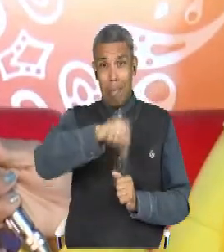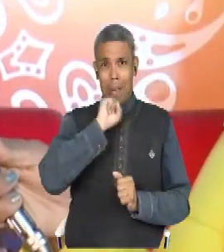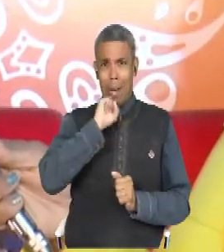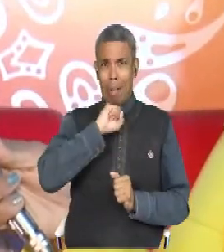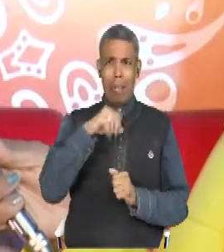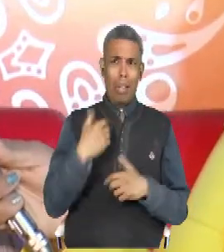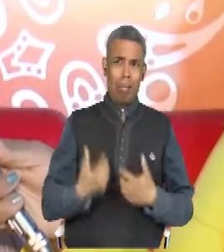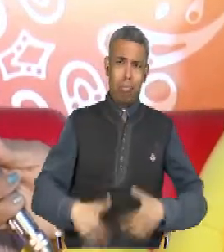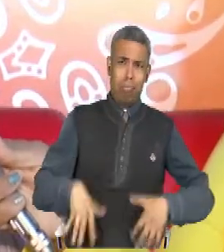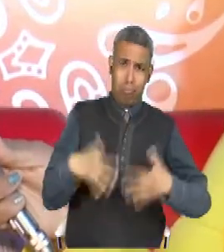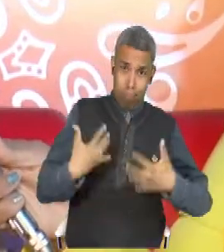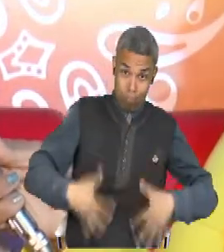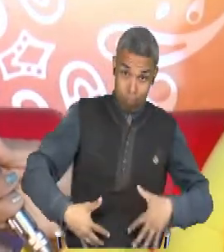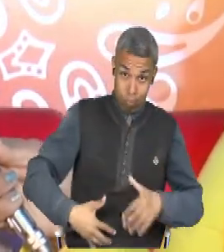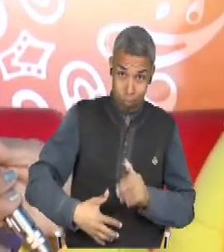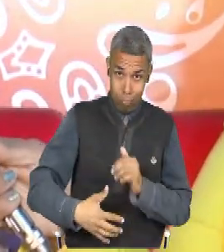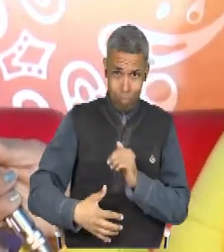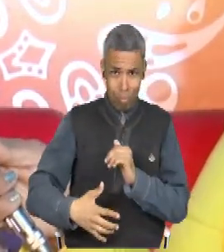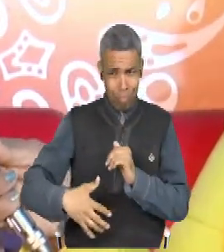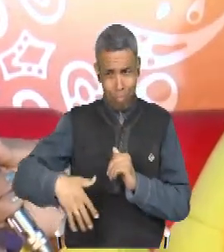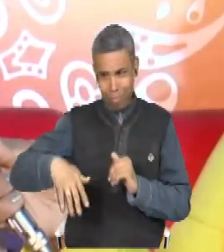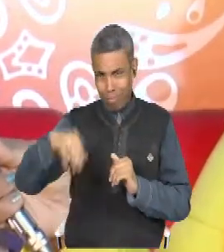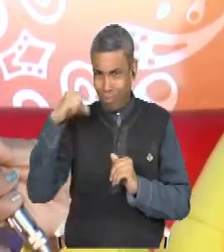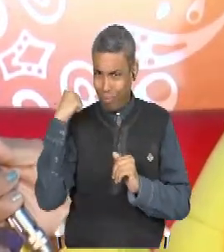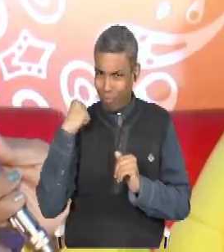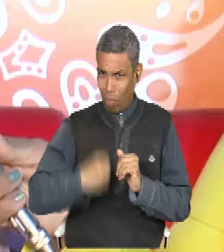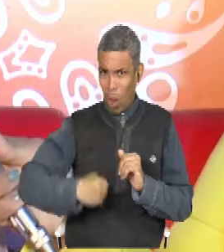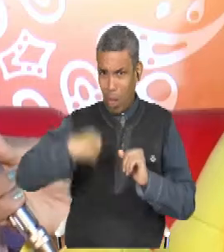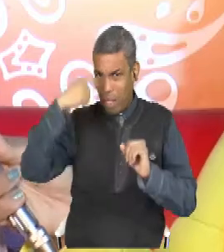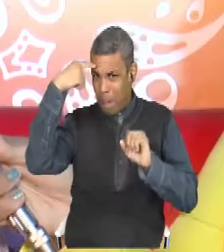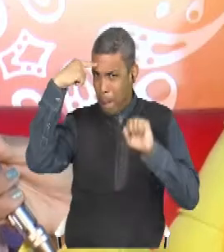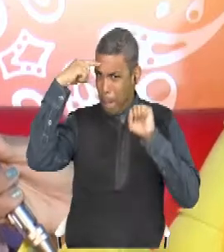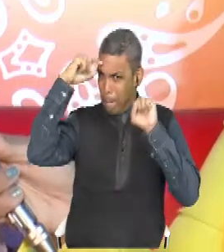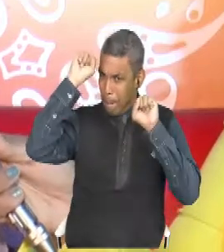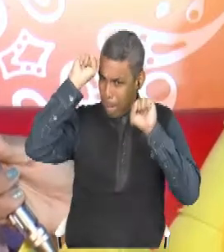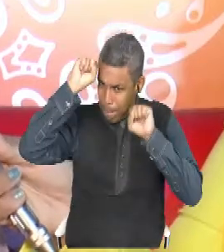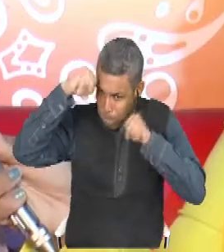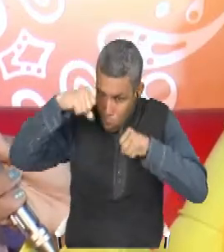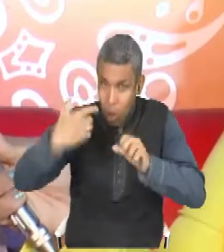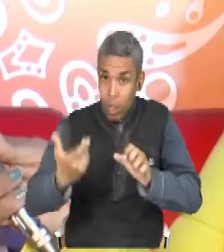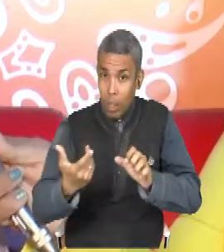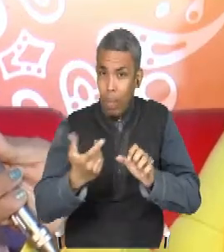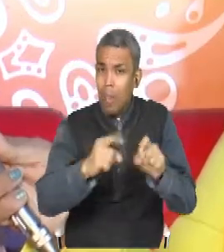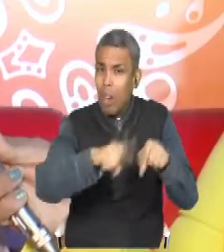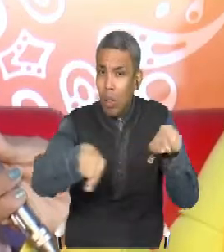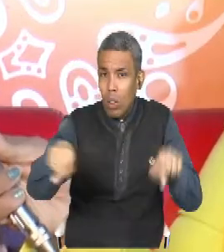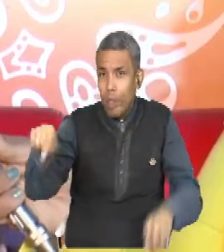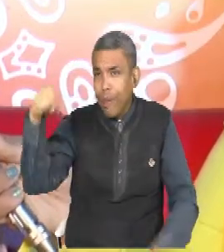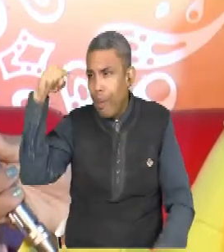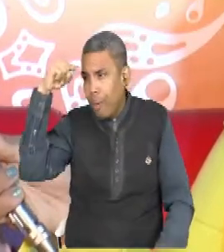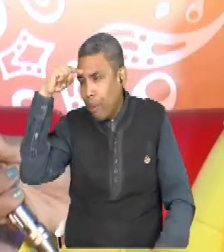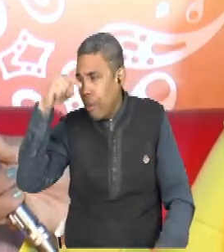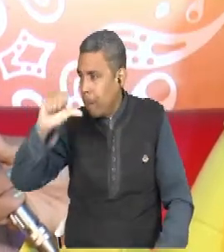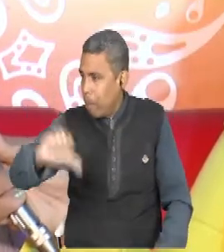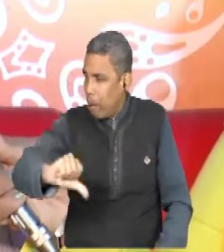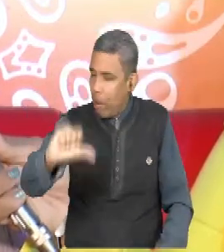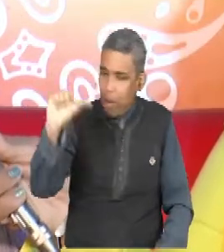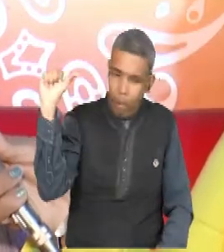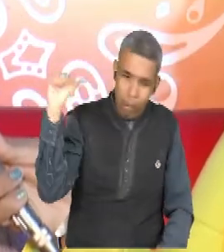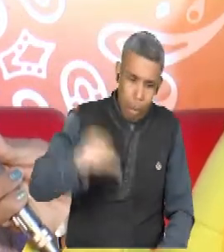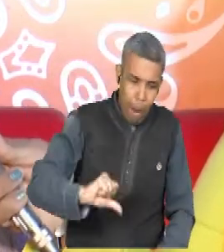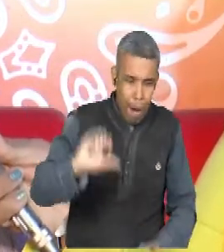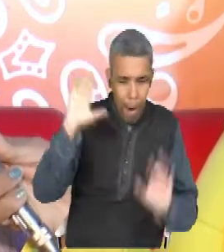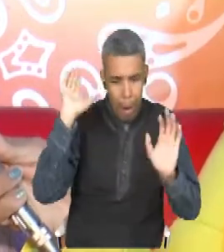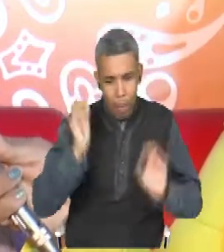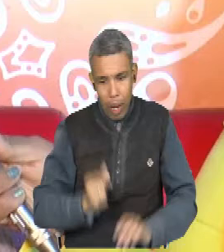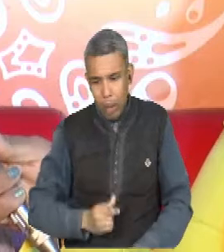¿sí? Escuchamos de mucha gente de pronto la situación que está pesada, pero asimismo nos va a